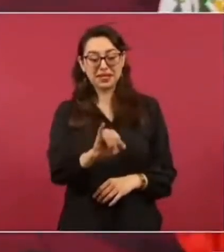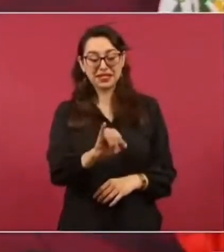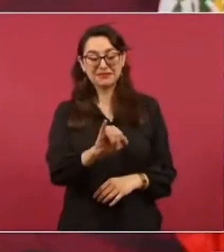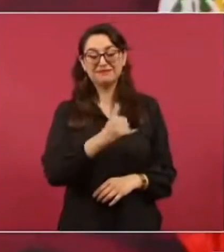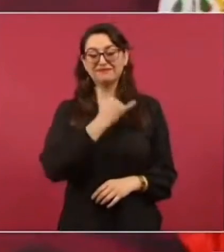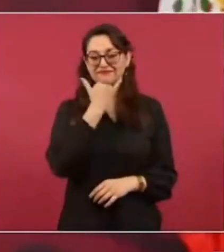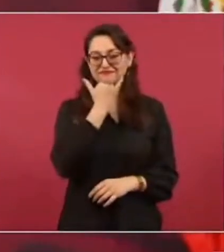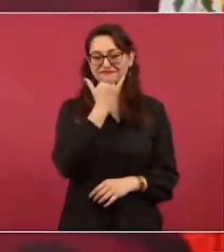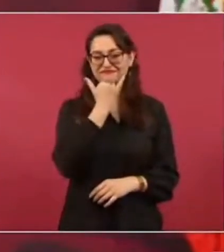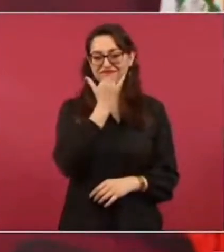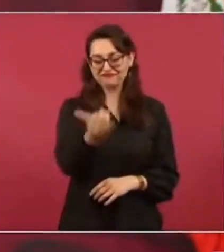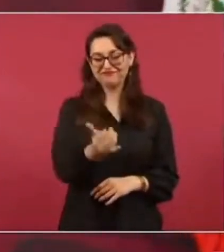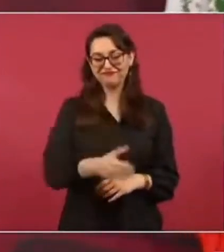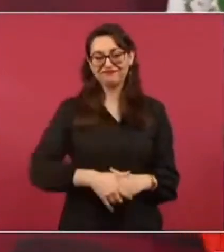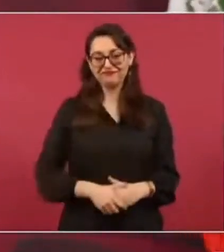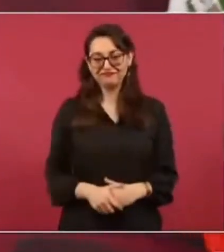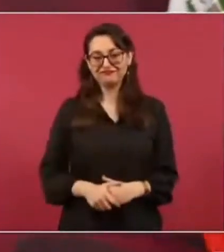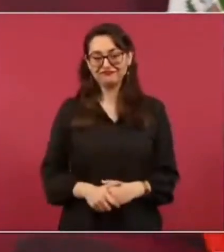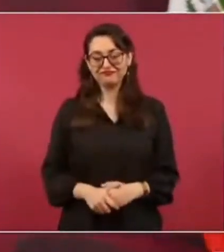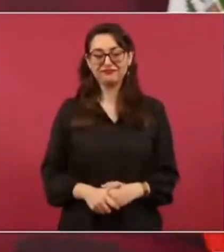porque pudieron